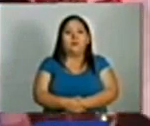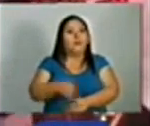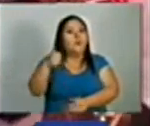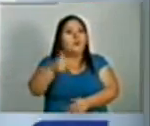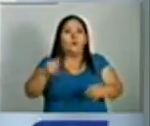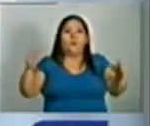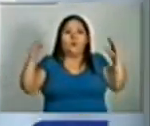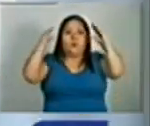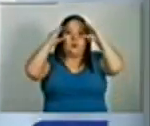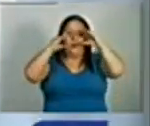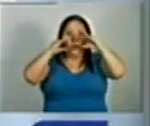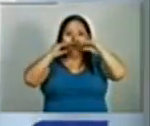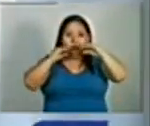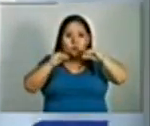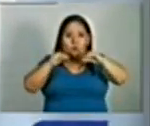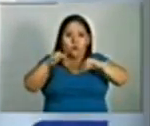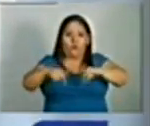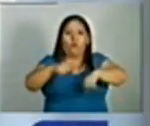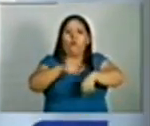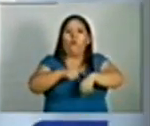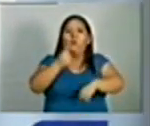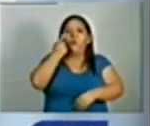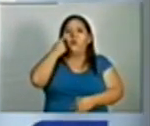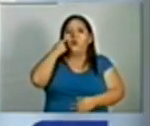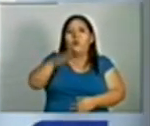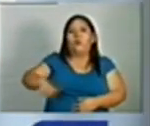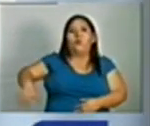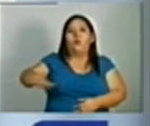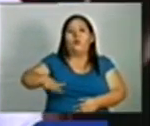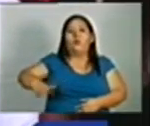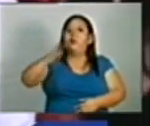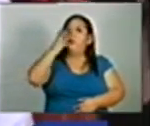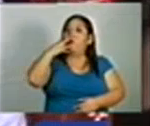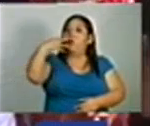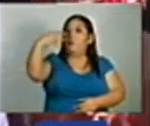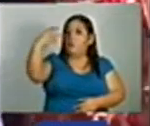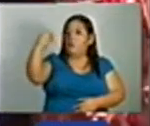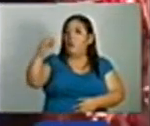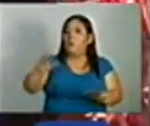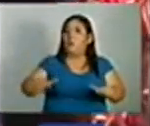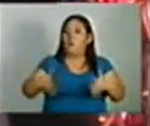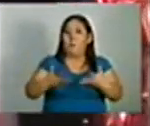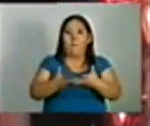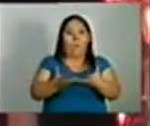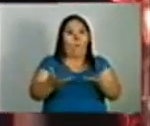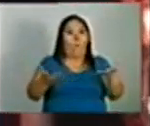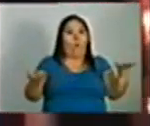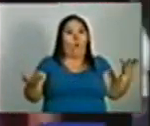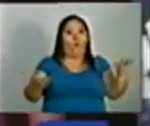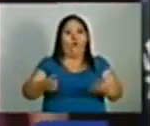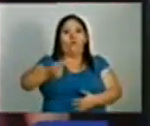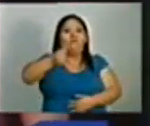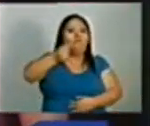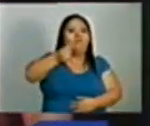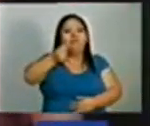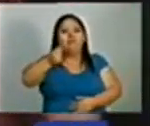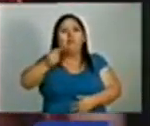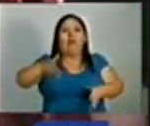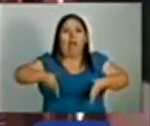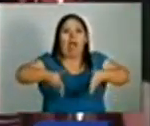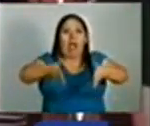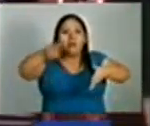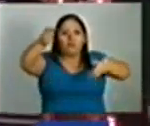Buenas noches, efectivamente a esta hora me encuentro desde Ahuachapán. Es que cientos de farolitos iluminan las